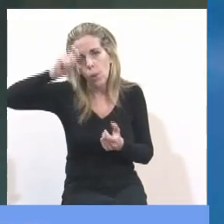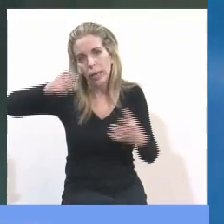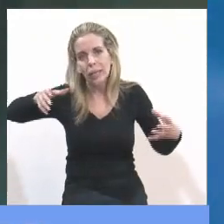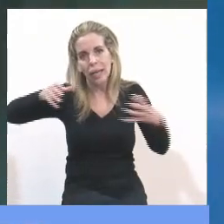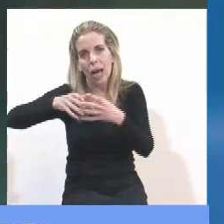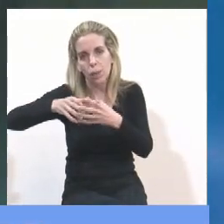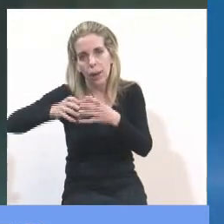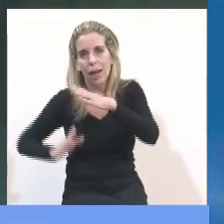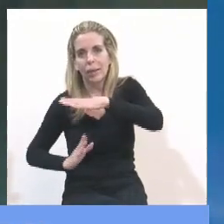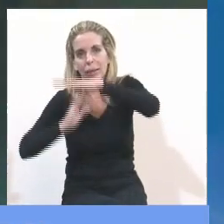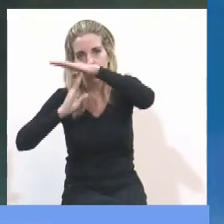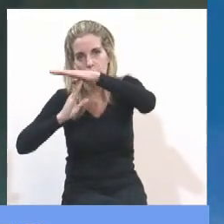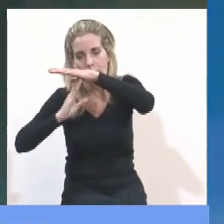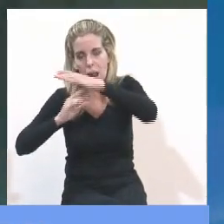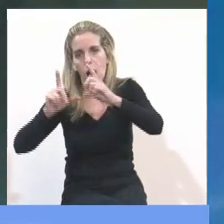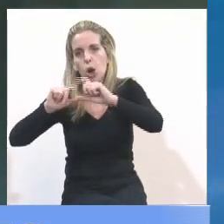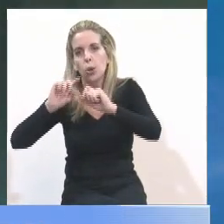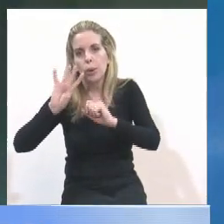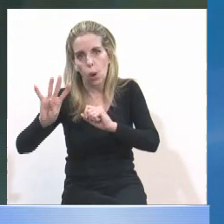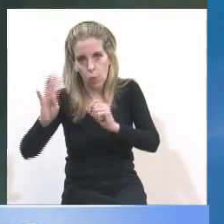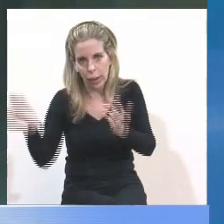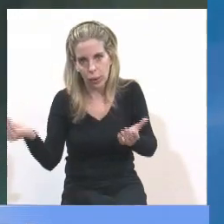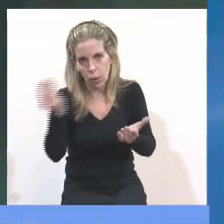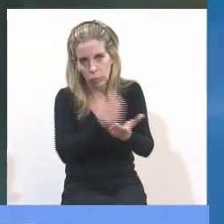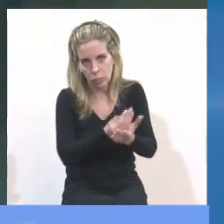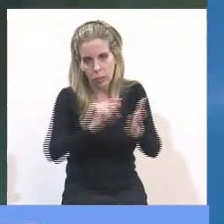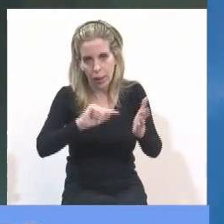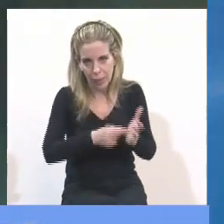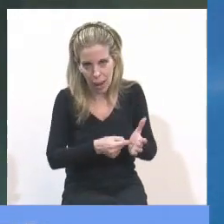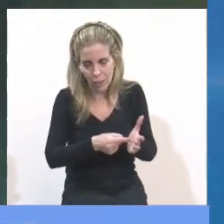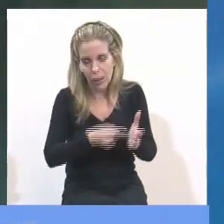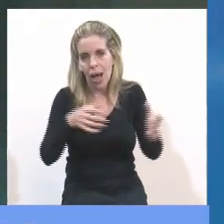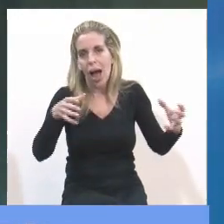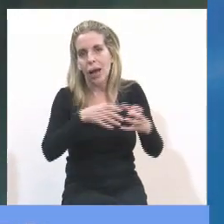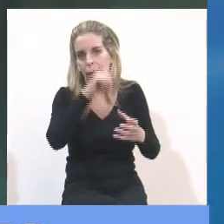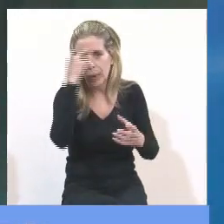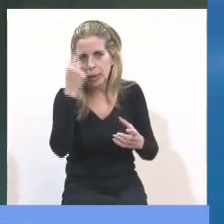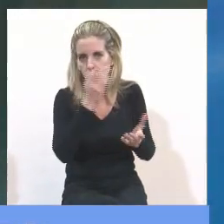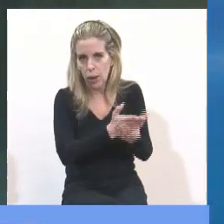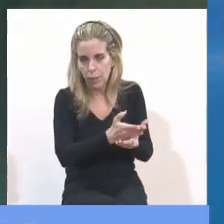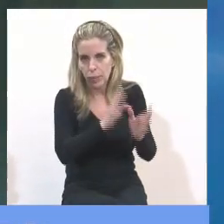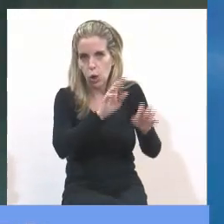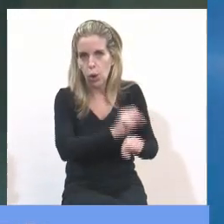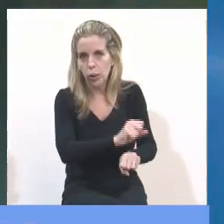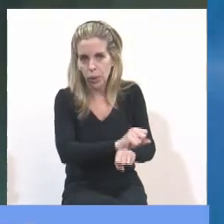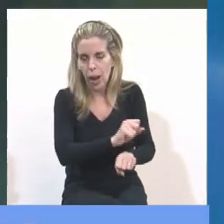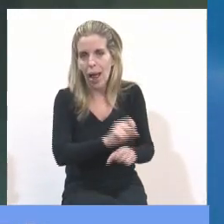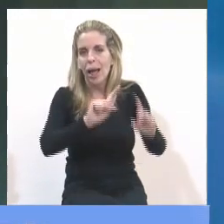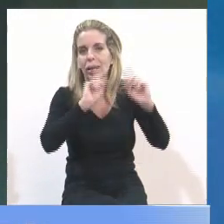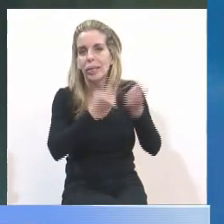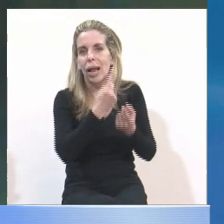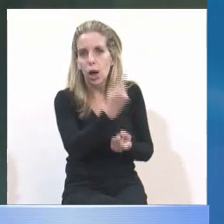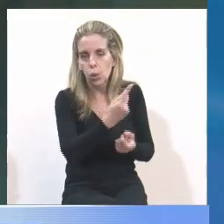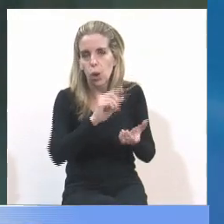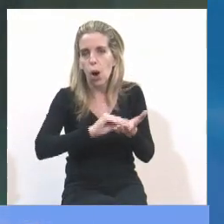Oral en lo Criminal Federal número 4 de la Capital Federal de la Cámara Nacional de Apelaciones en lo Criminal y Correccional Federal, Sala 1,